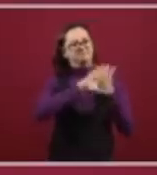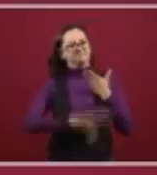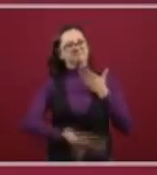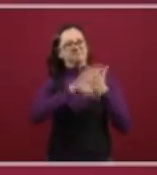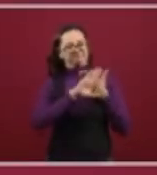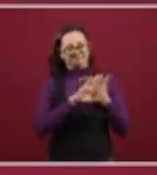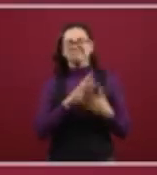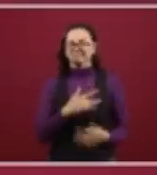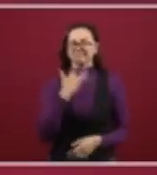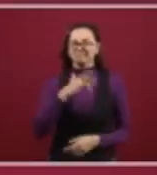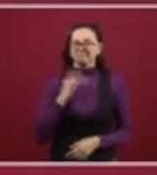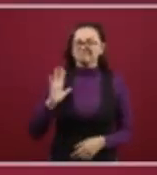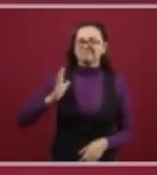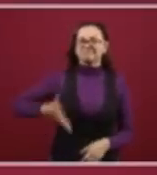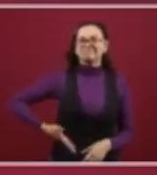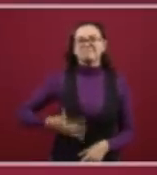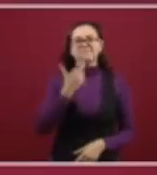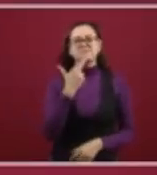siento.